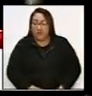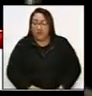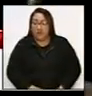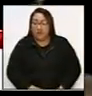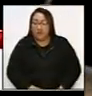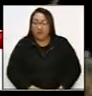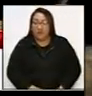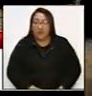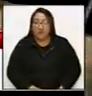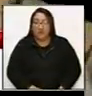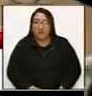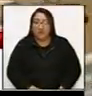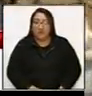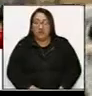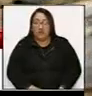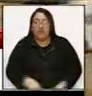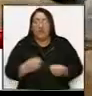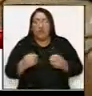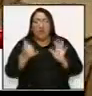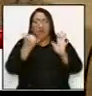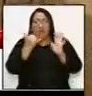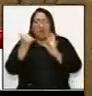¿Por qué se graba a intervalos?